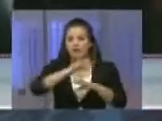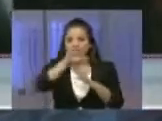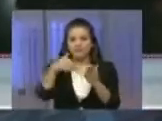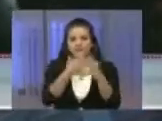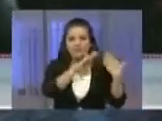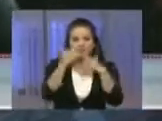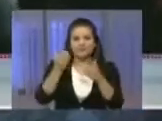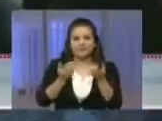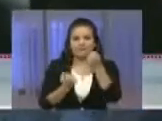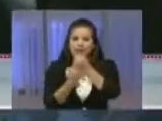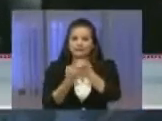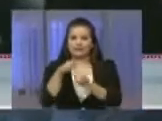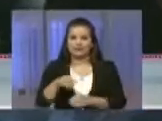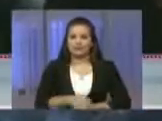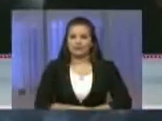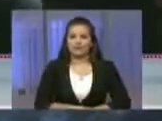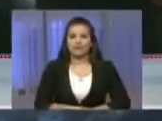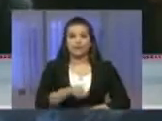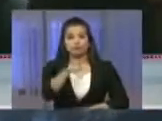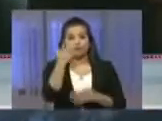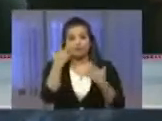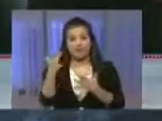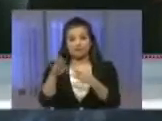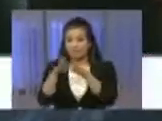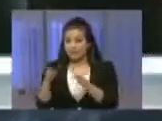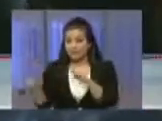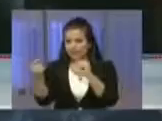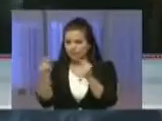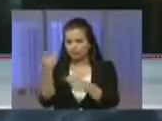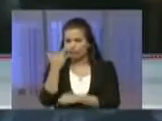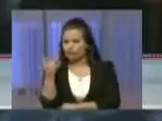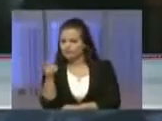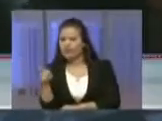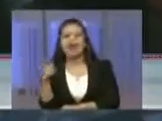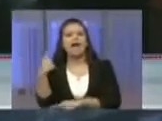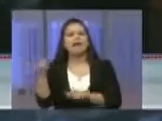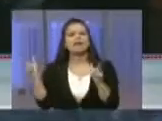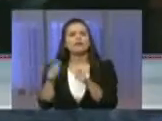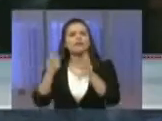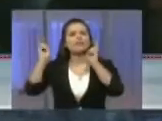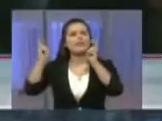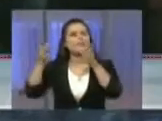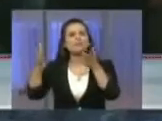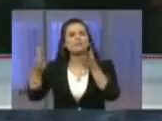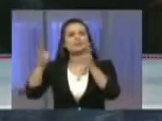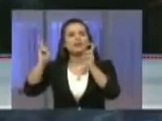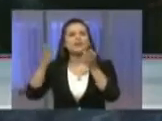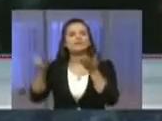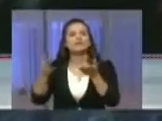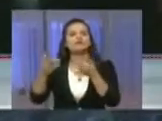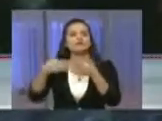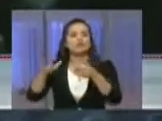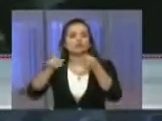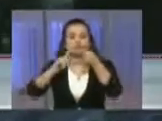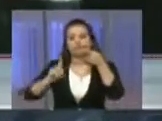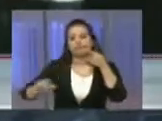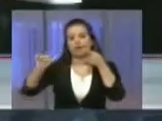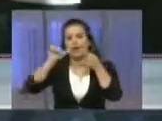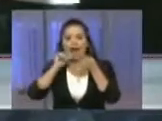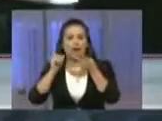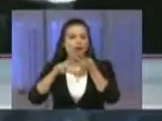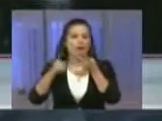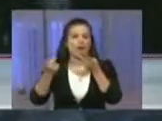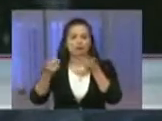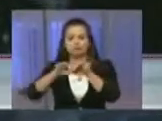misiones cuando usted ve las mesas aquí hay mesas por ejemplo que tienen que ver con los servicios público para resolver problemas de